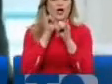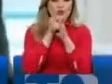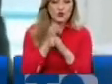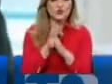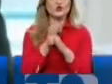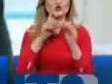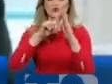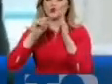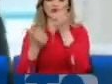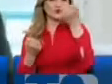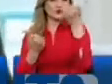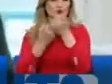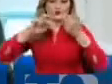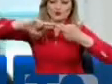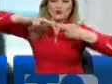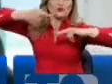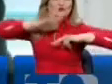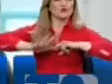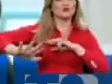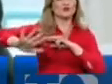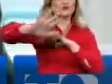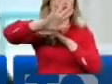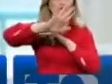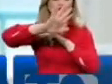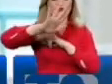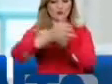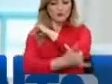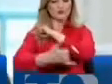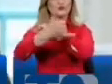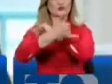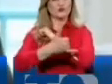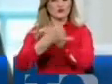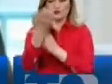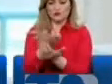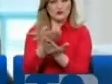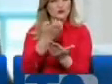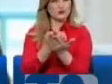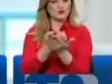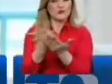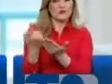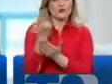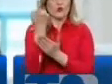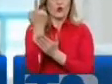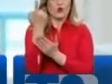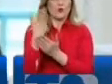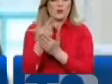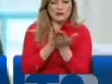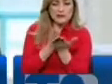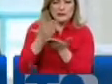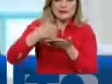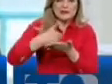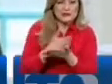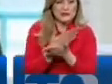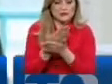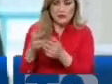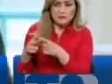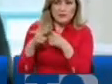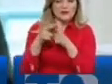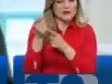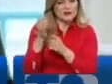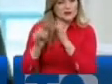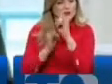den soporte a toda la región. El nivel de ingresos de un país no debe ser el único criterio para su acceso a instrumentos de